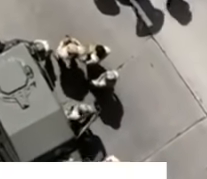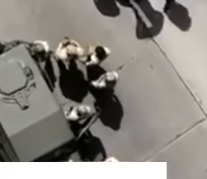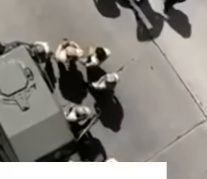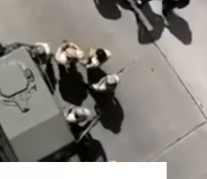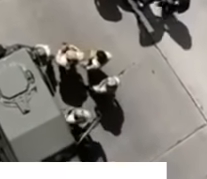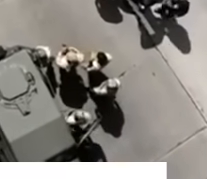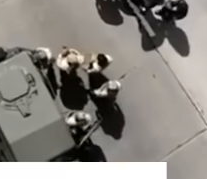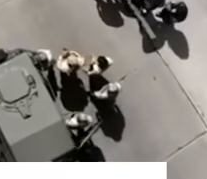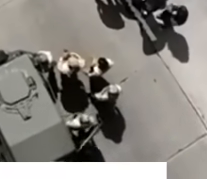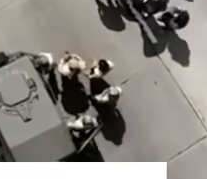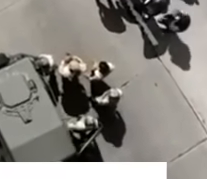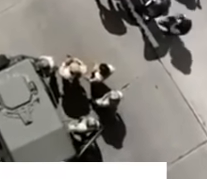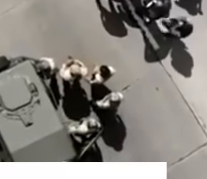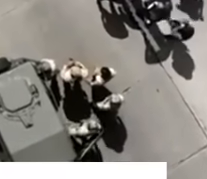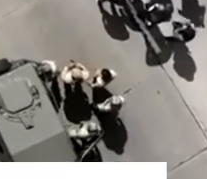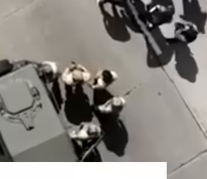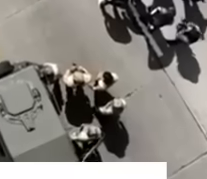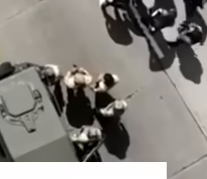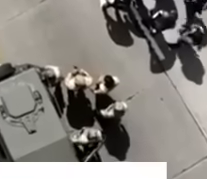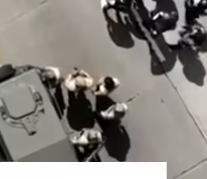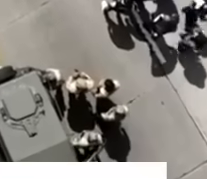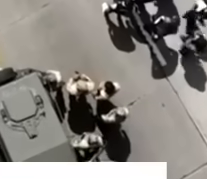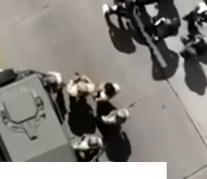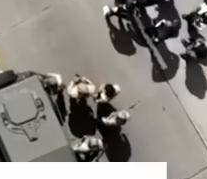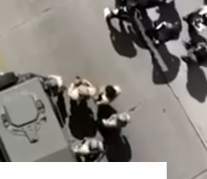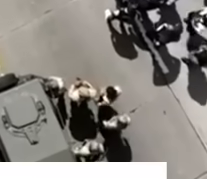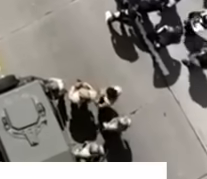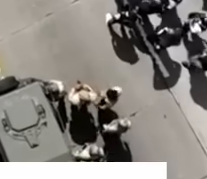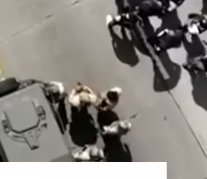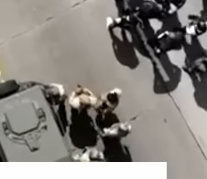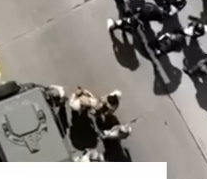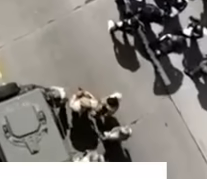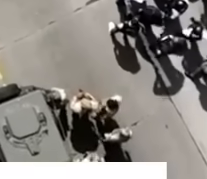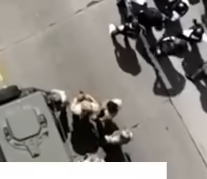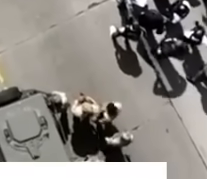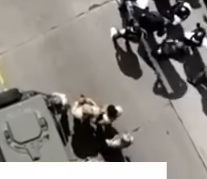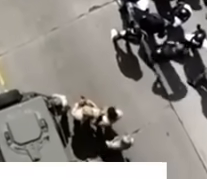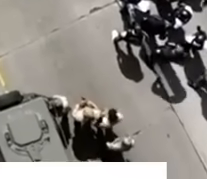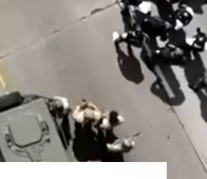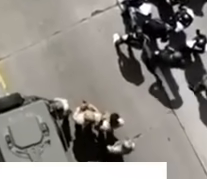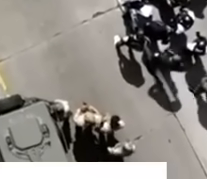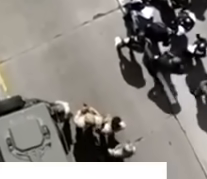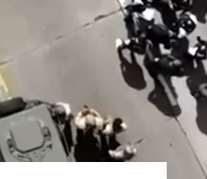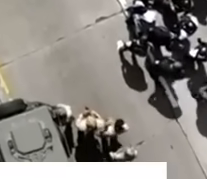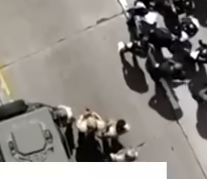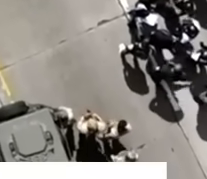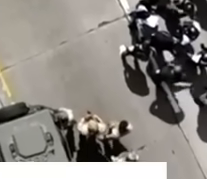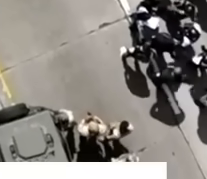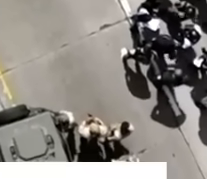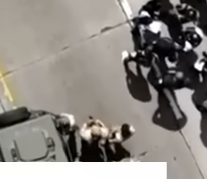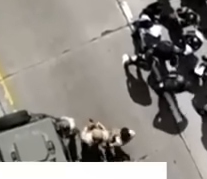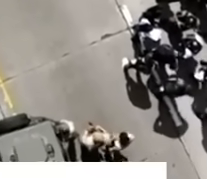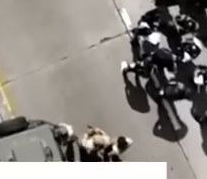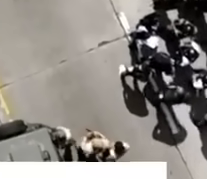están alrededor del vehículo color gris, de la camioneta color gris, que es la que está siendo objeto